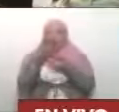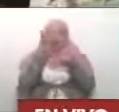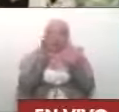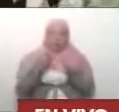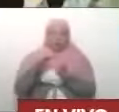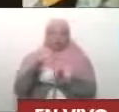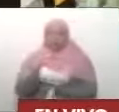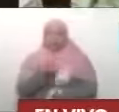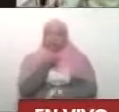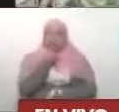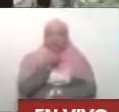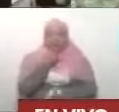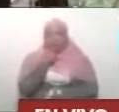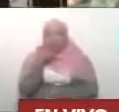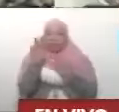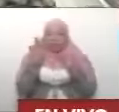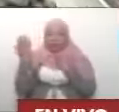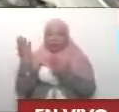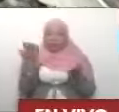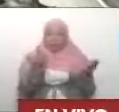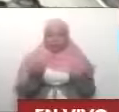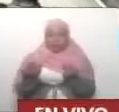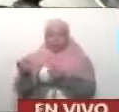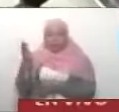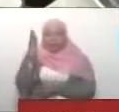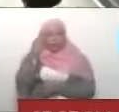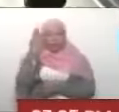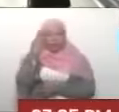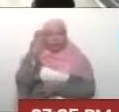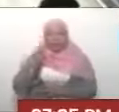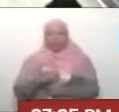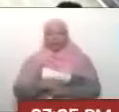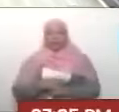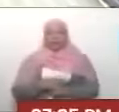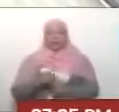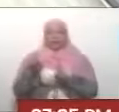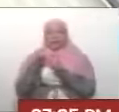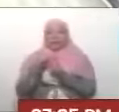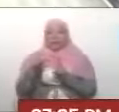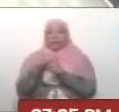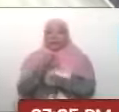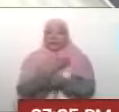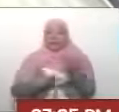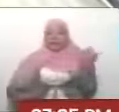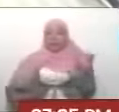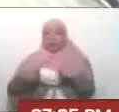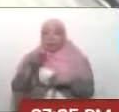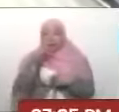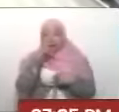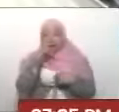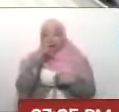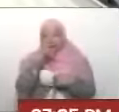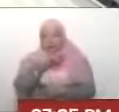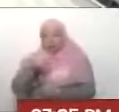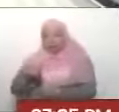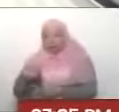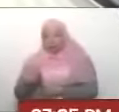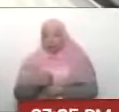Guayana y verás lo que ya yo sé. Esta estrofa, presidente, alusiva a